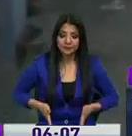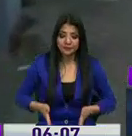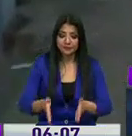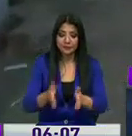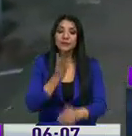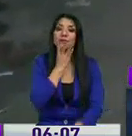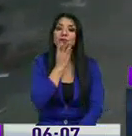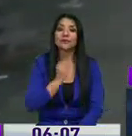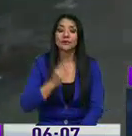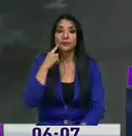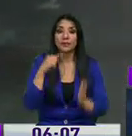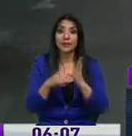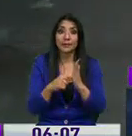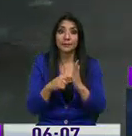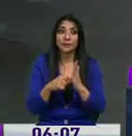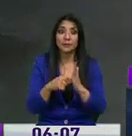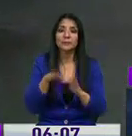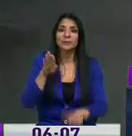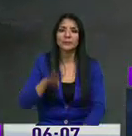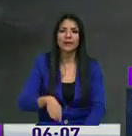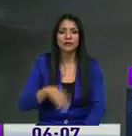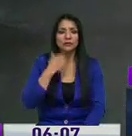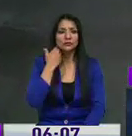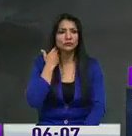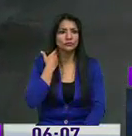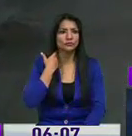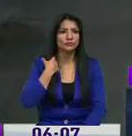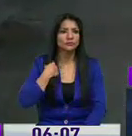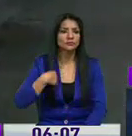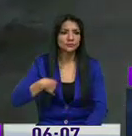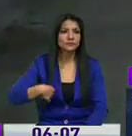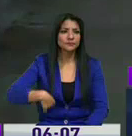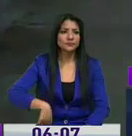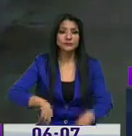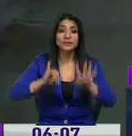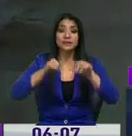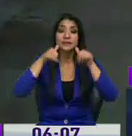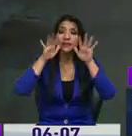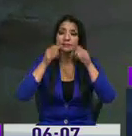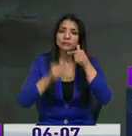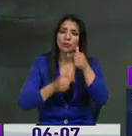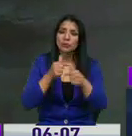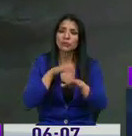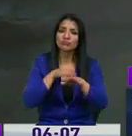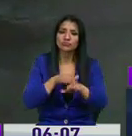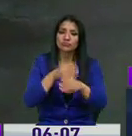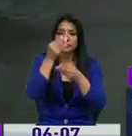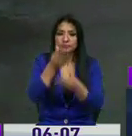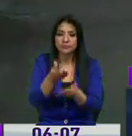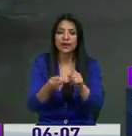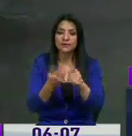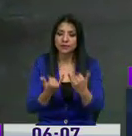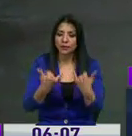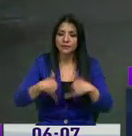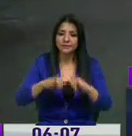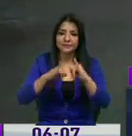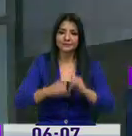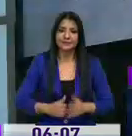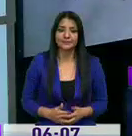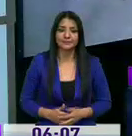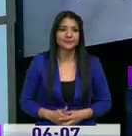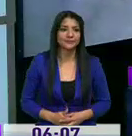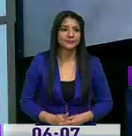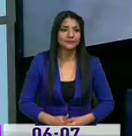por ejemplo la carga es mucho menor y sobre los 6 de diciembre de a poco se va con gestionando esta información ustedes continúan con las